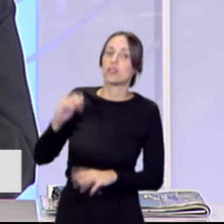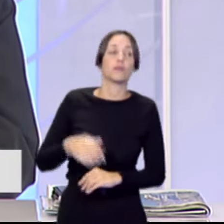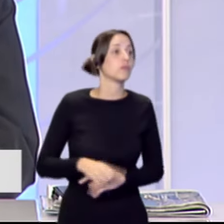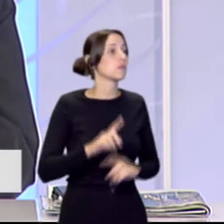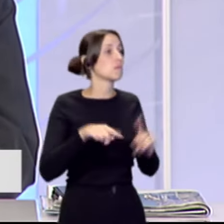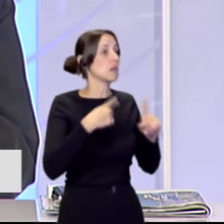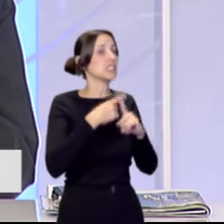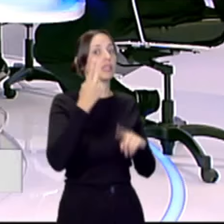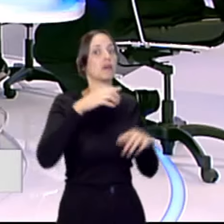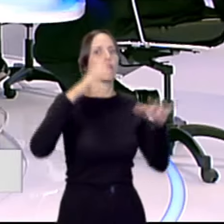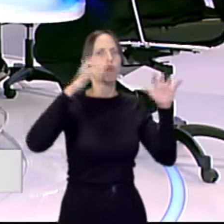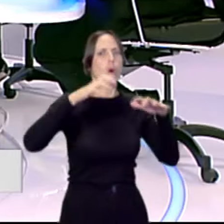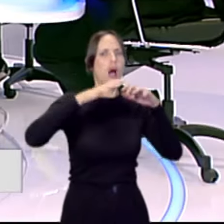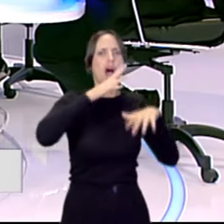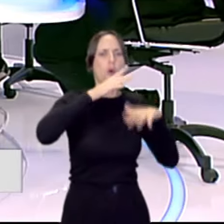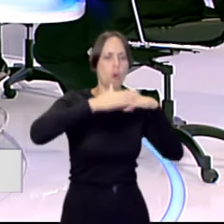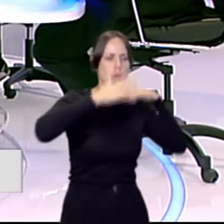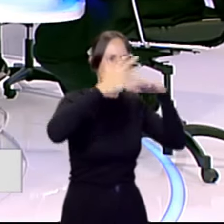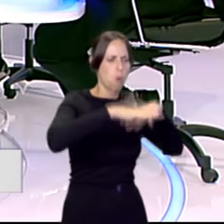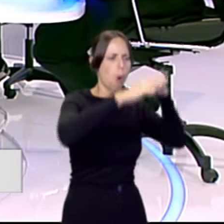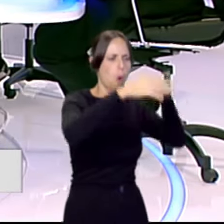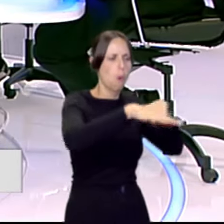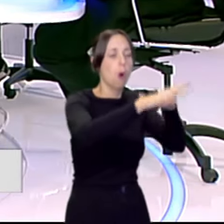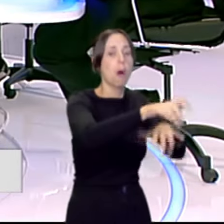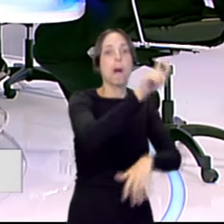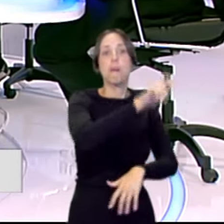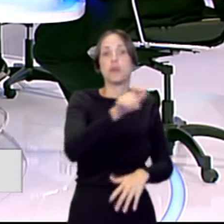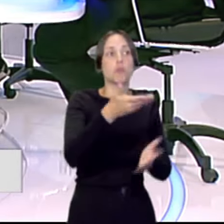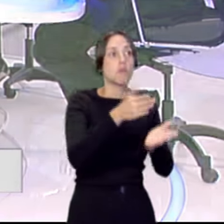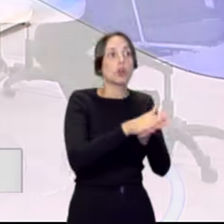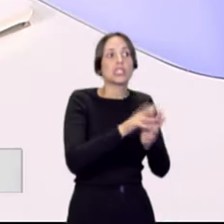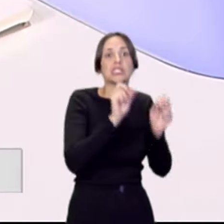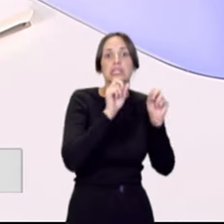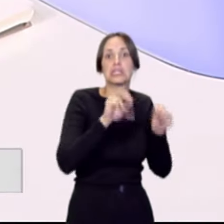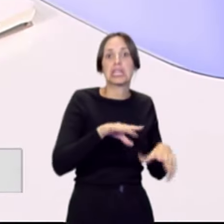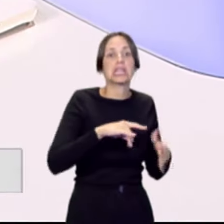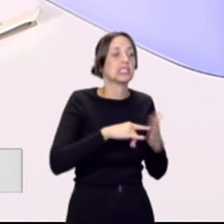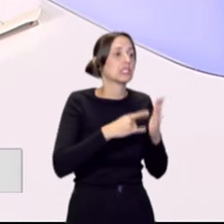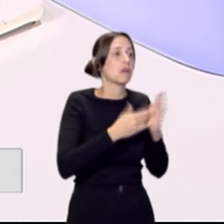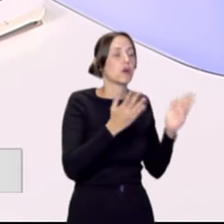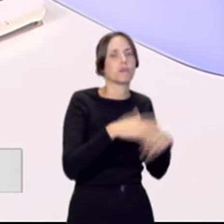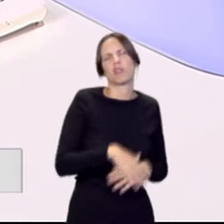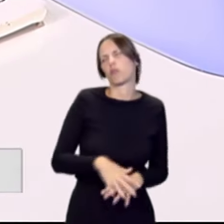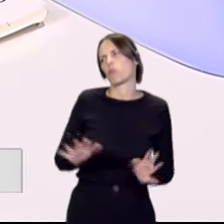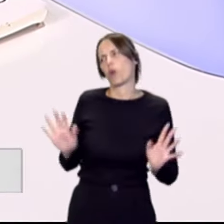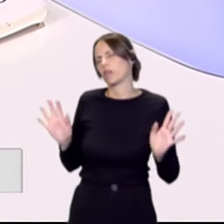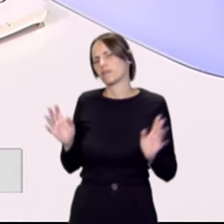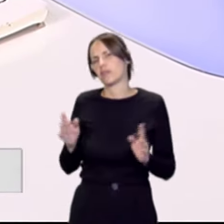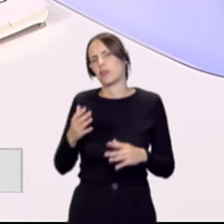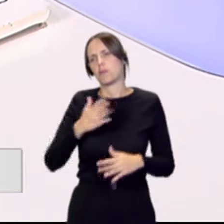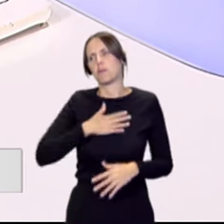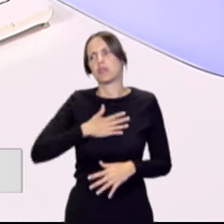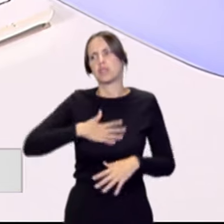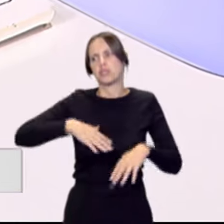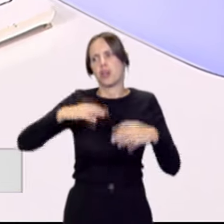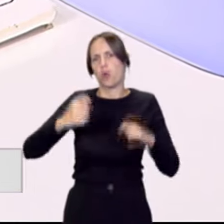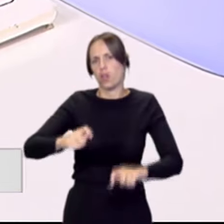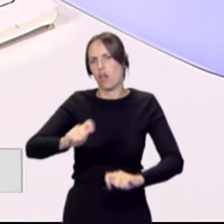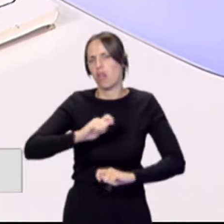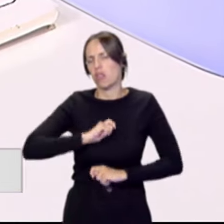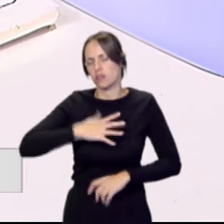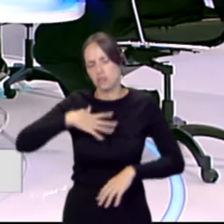murió absolutamente nadie y no había este sistema, ¿no? Bueno, se trata de garantizar nuestra seguridad. Y vamos a ver si les parece, Pepe y Paco, cómo lo